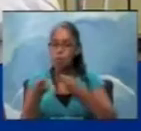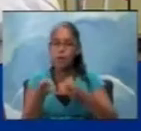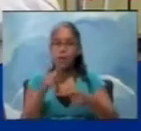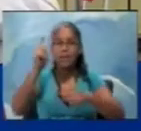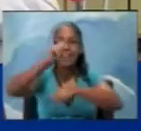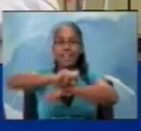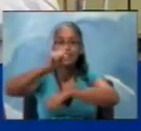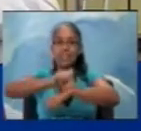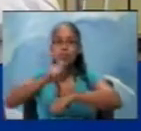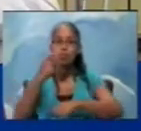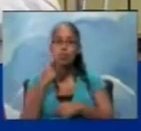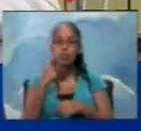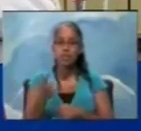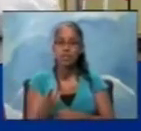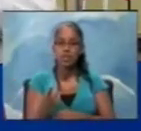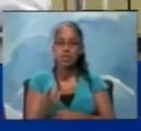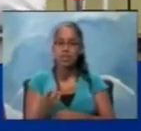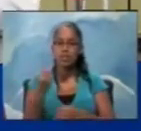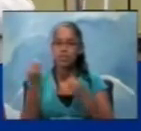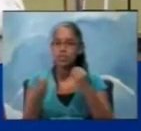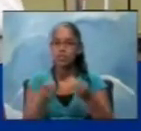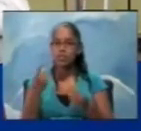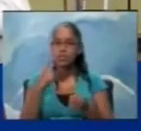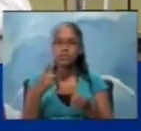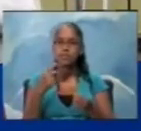templo, diciéndoles, ¿cómo les ve?